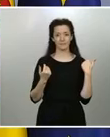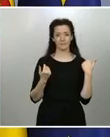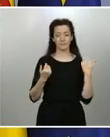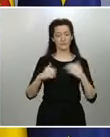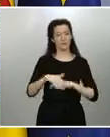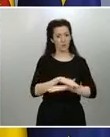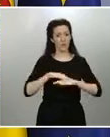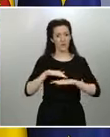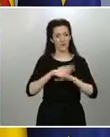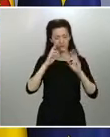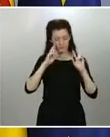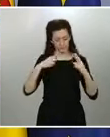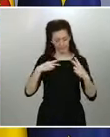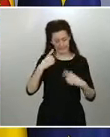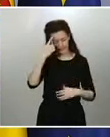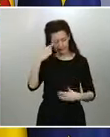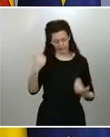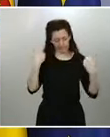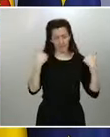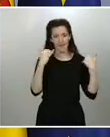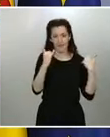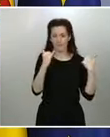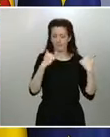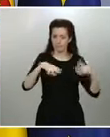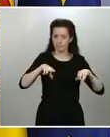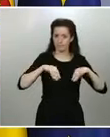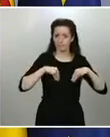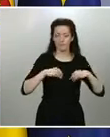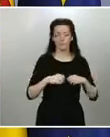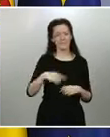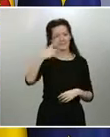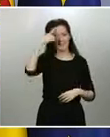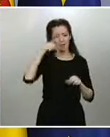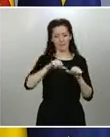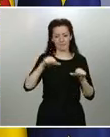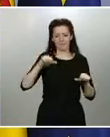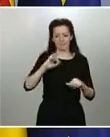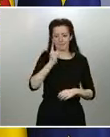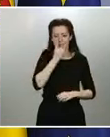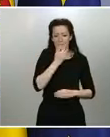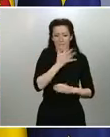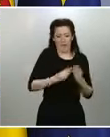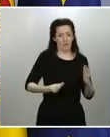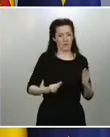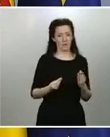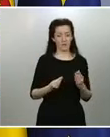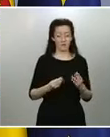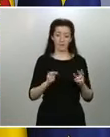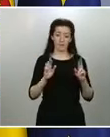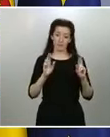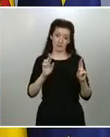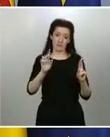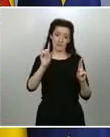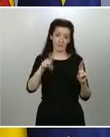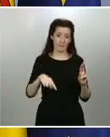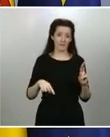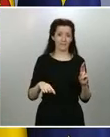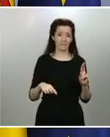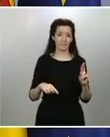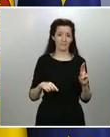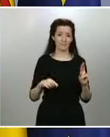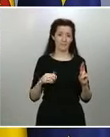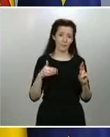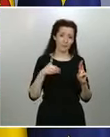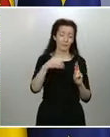asume sus desaciertos espero también que se pueda valorar la eficacia de las medidas en algún momento esperemos